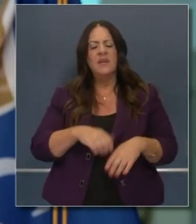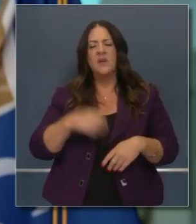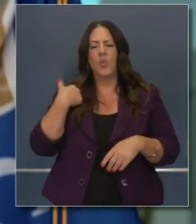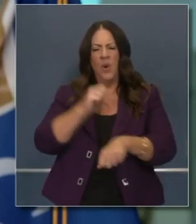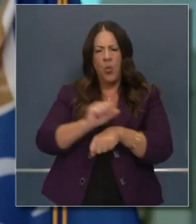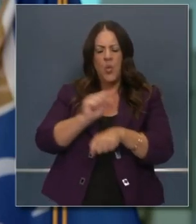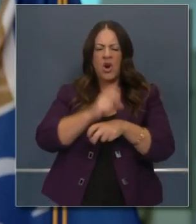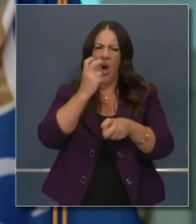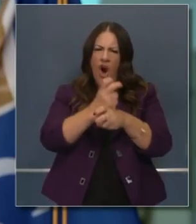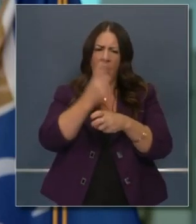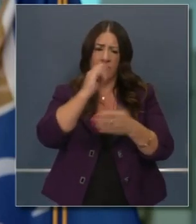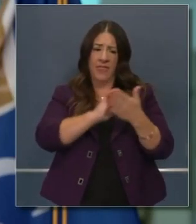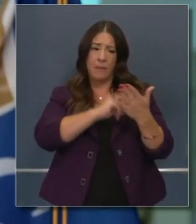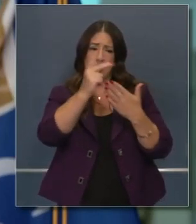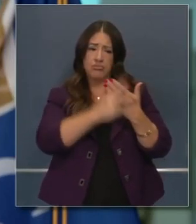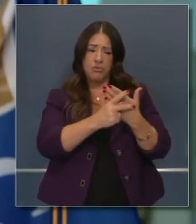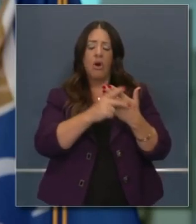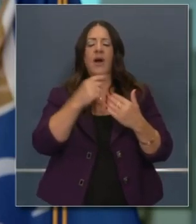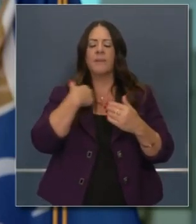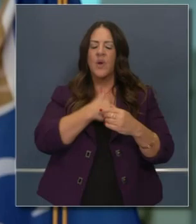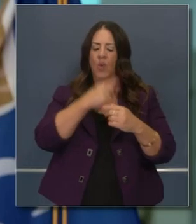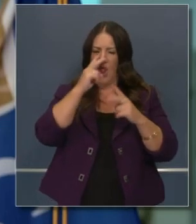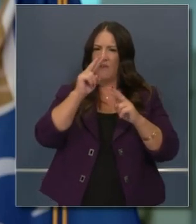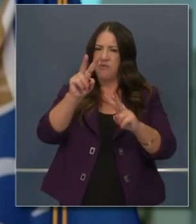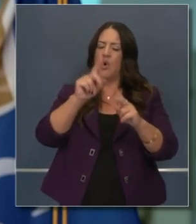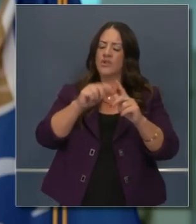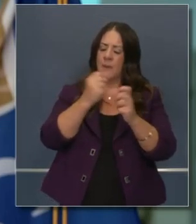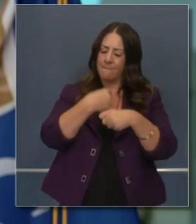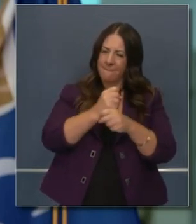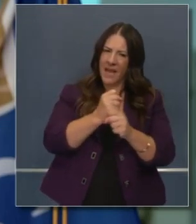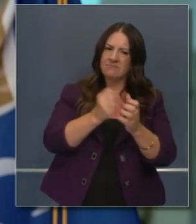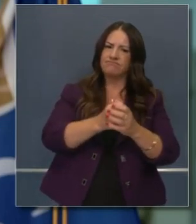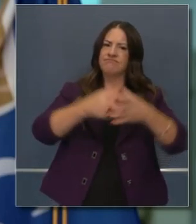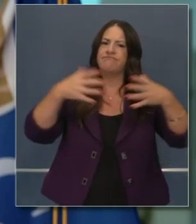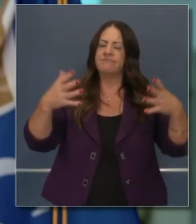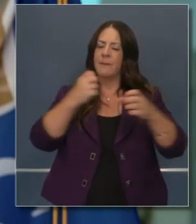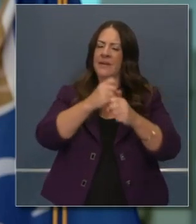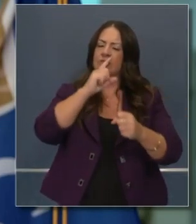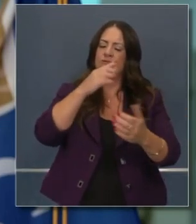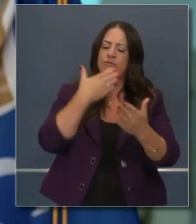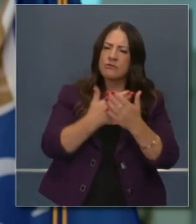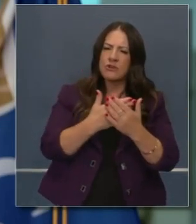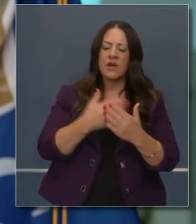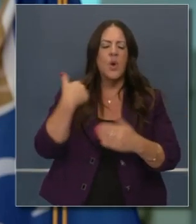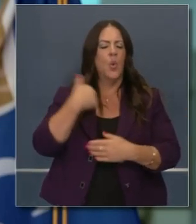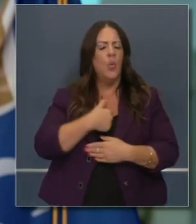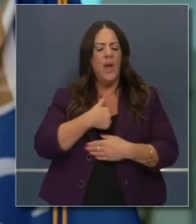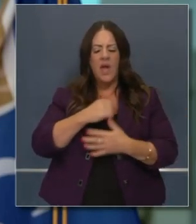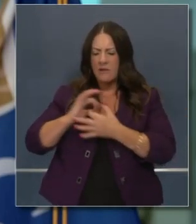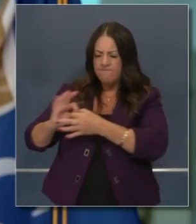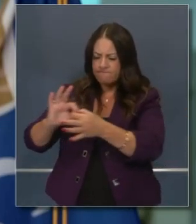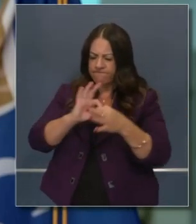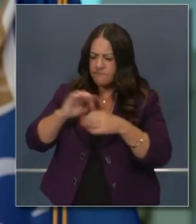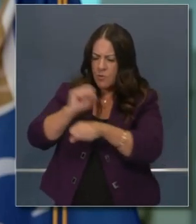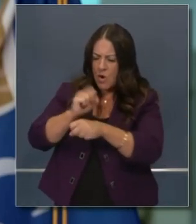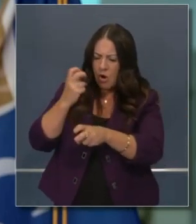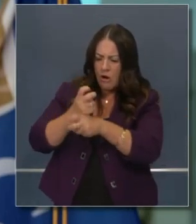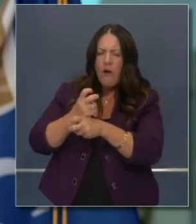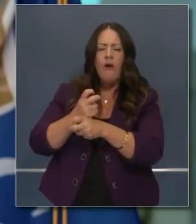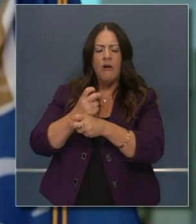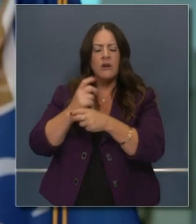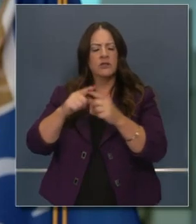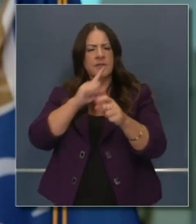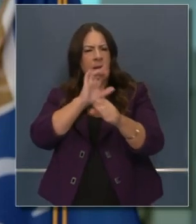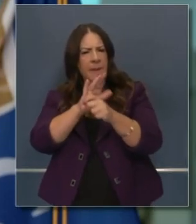diseñado con mucho trabajo arduo y esperamos poder avanzarlo pronto. Estamos comprometidos a esa causa. Ya en sí